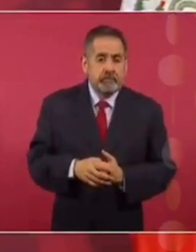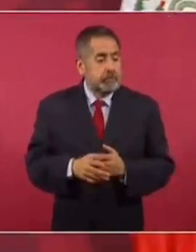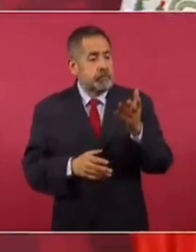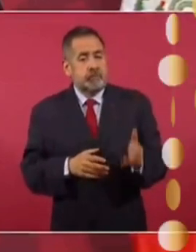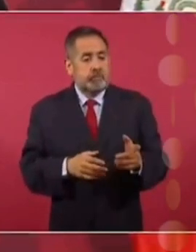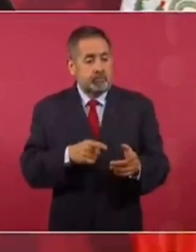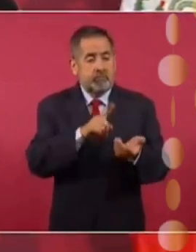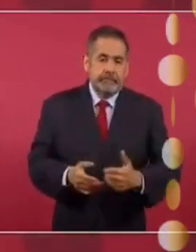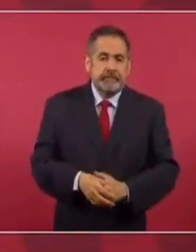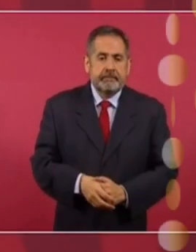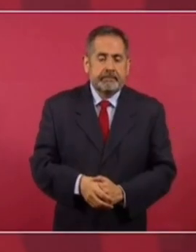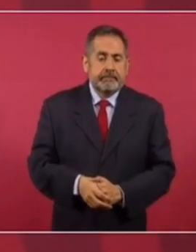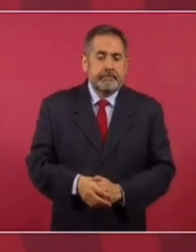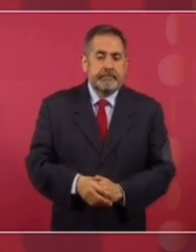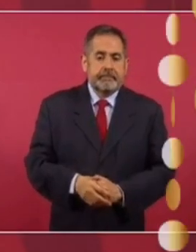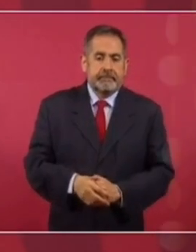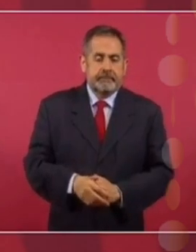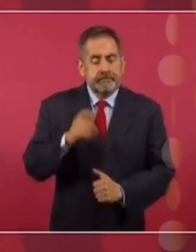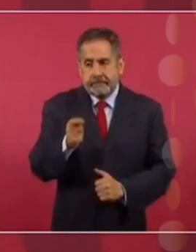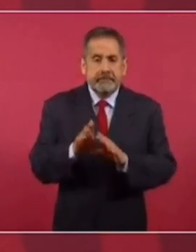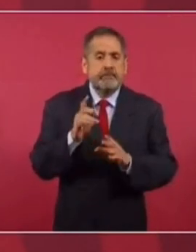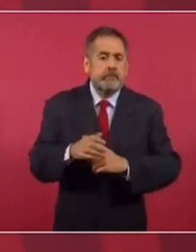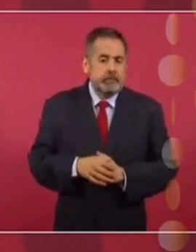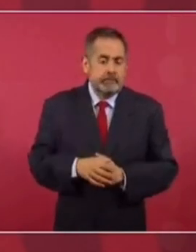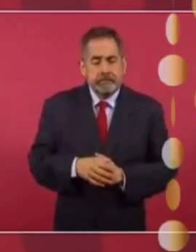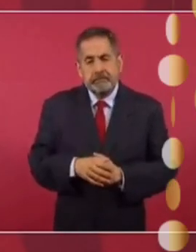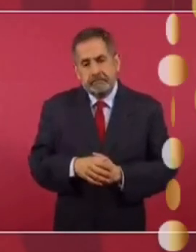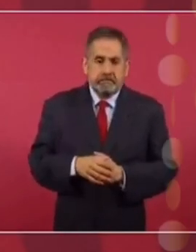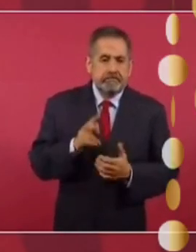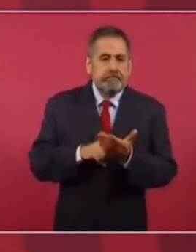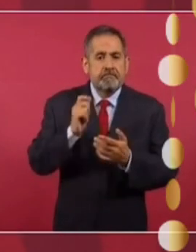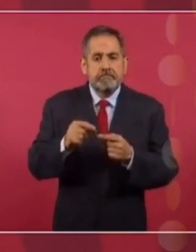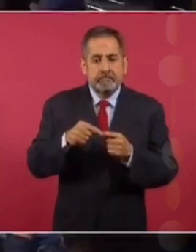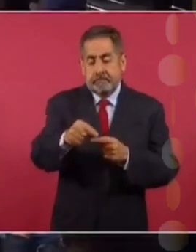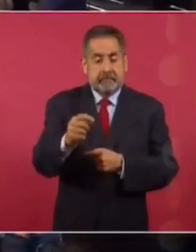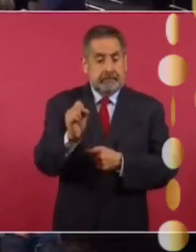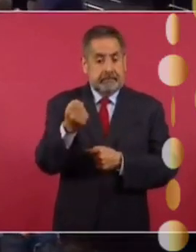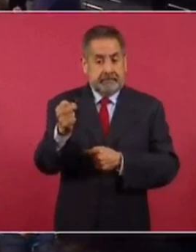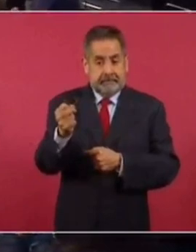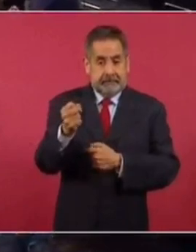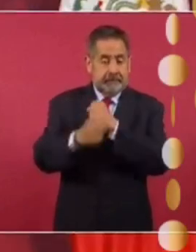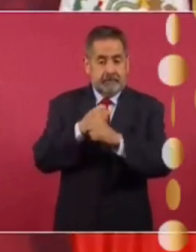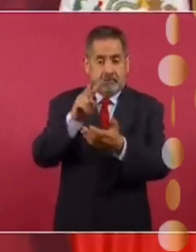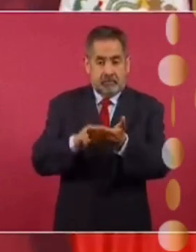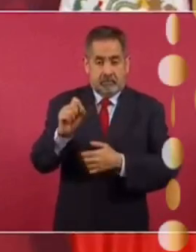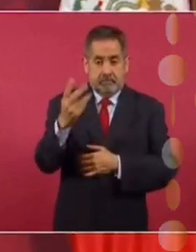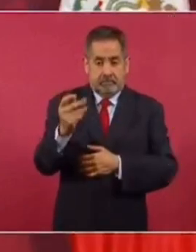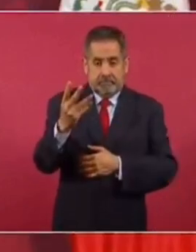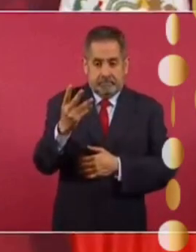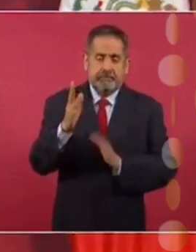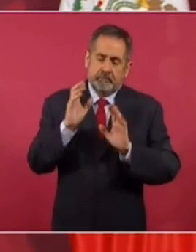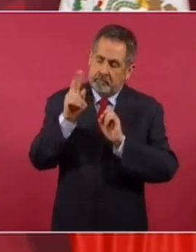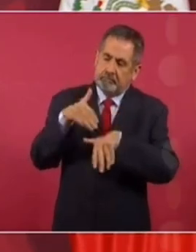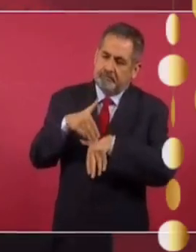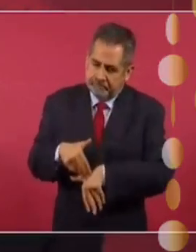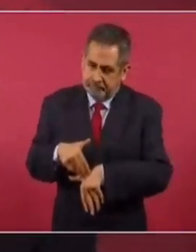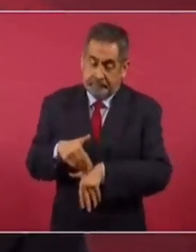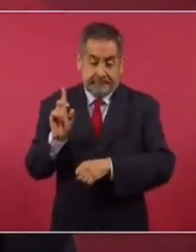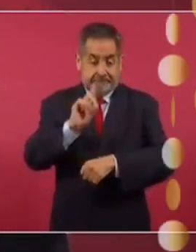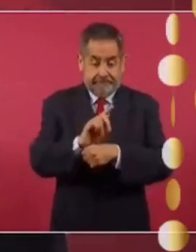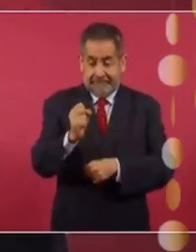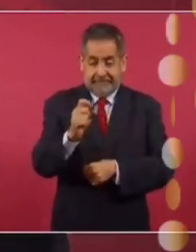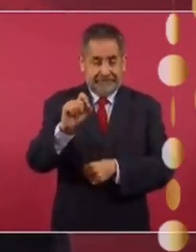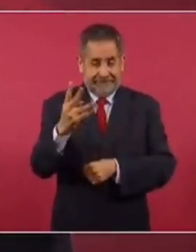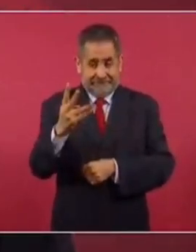como un servidor público. Eso es válido hasta finales de septiembre del 24. Apúntele bien.